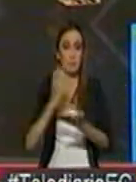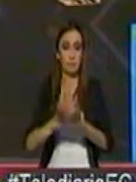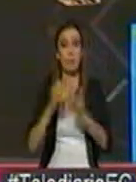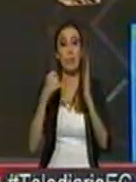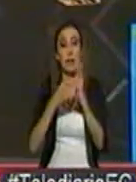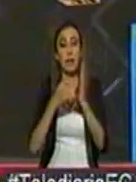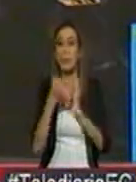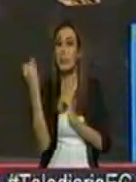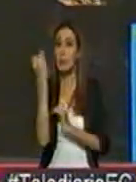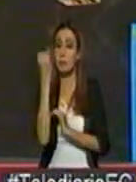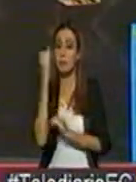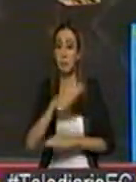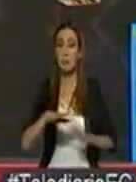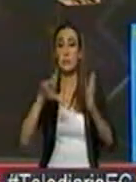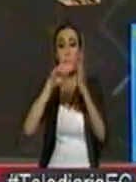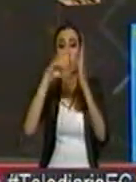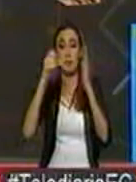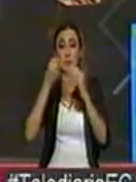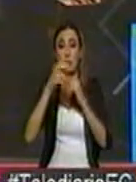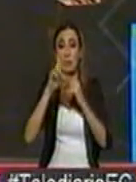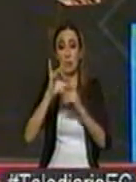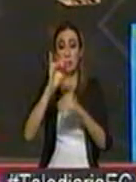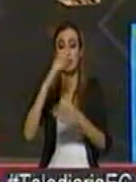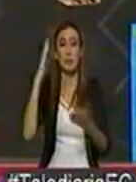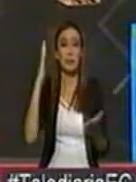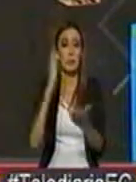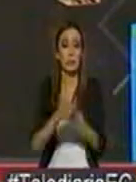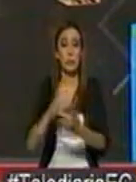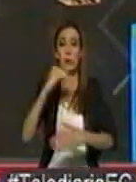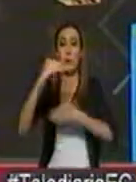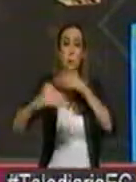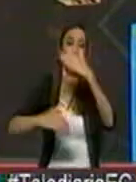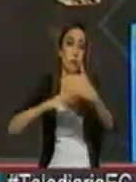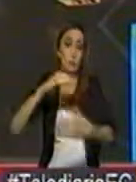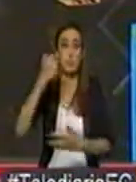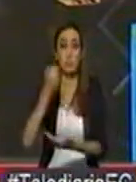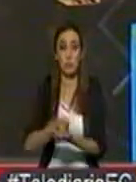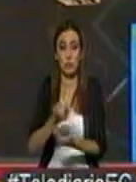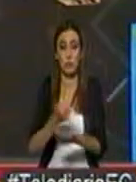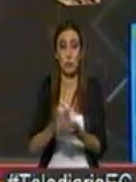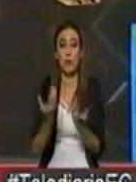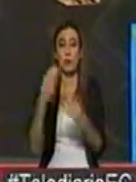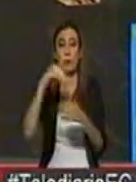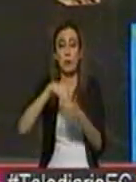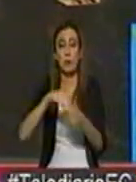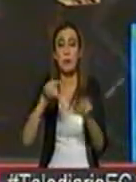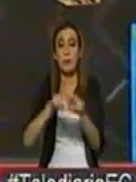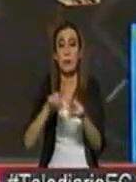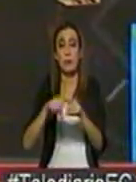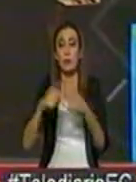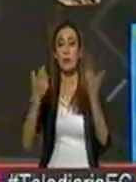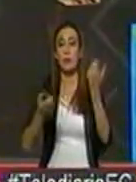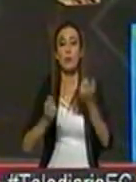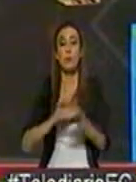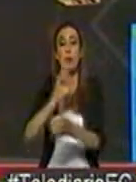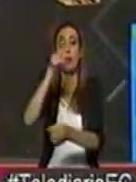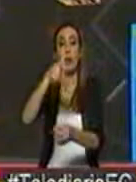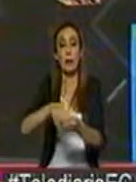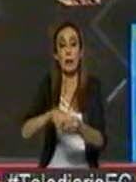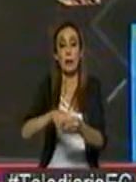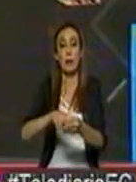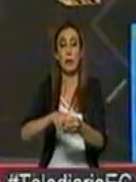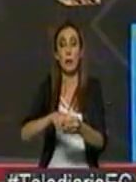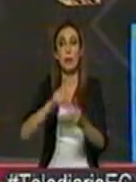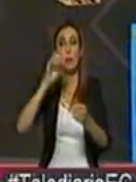Con ello, el Servicio de Rentas Internas suspenderá de oficio los procesos de cobro, incluidos los de coactiva de los contribuyentes que estén inmersos